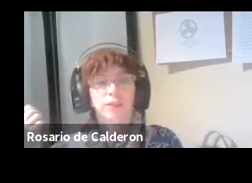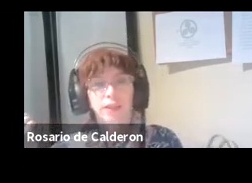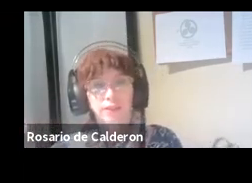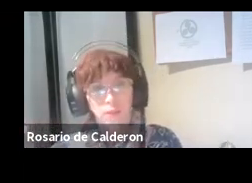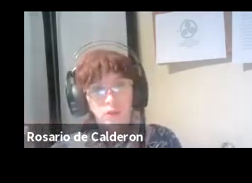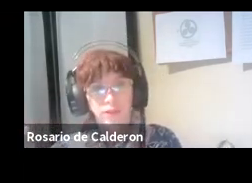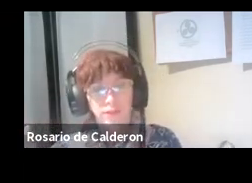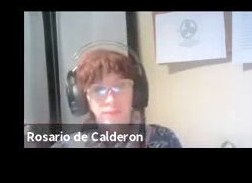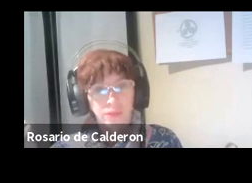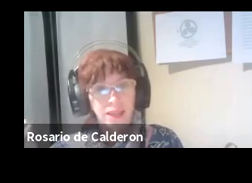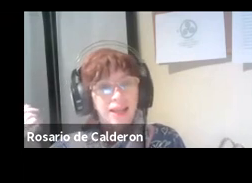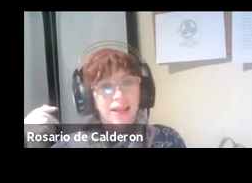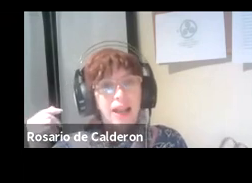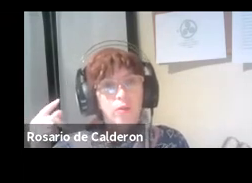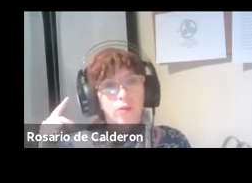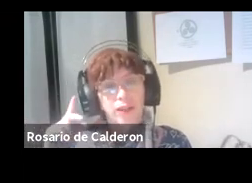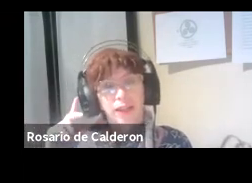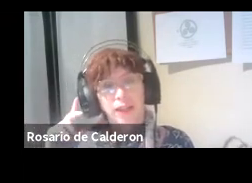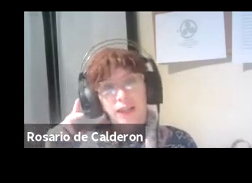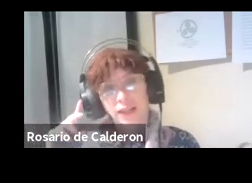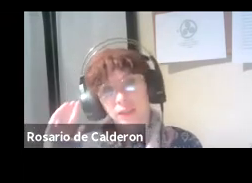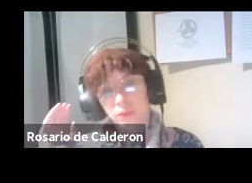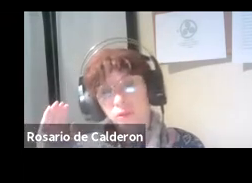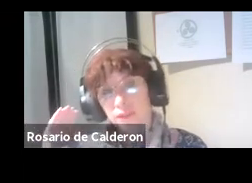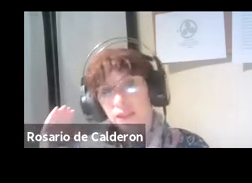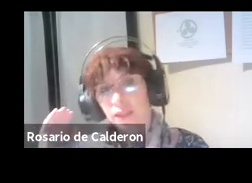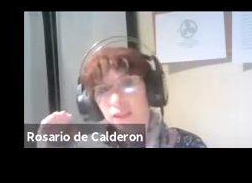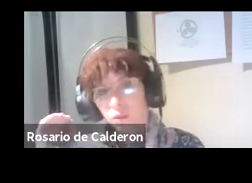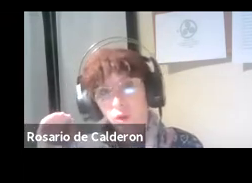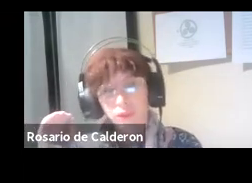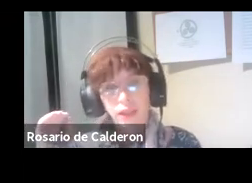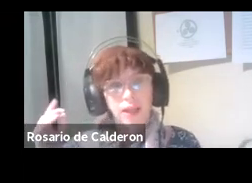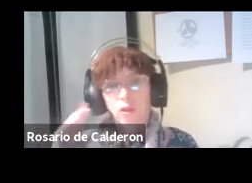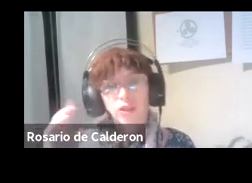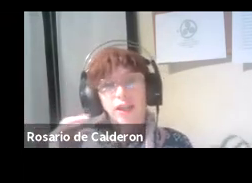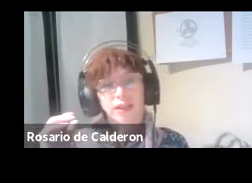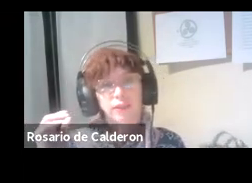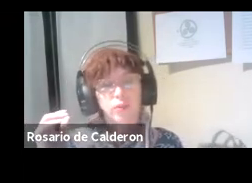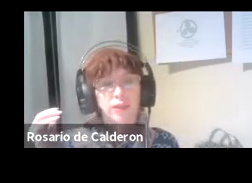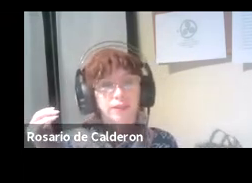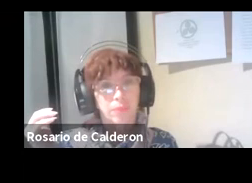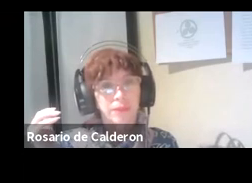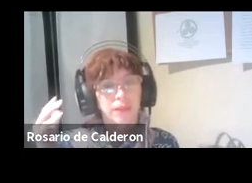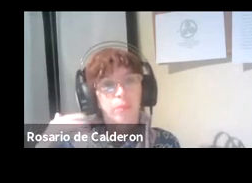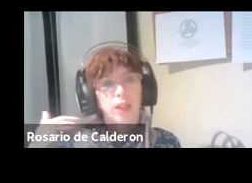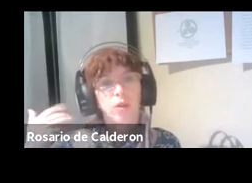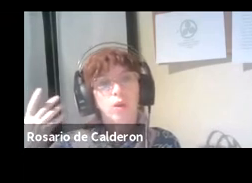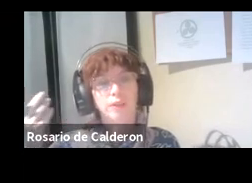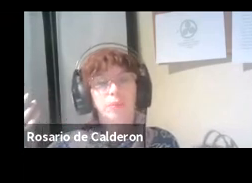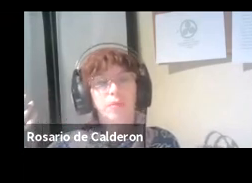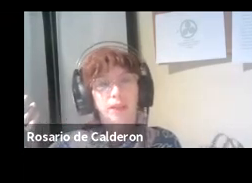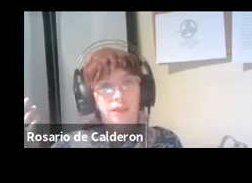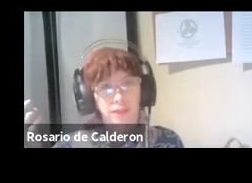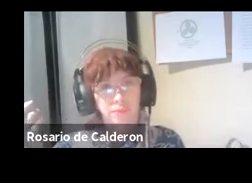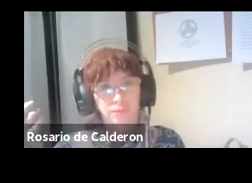no se sentían sabores claro que en las personas que han tenido kobe no llega a ser una discapacidad porque no